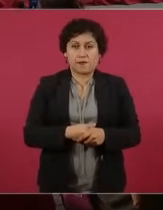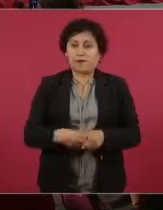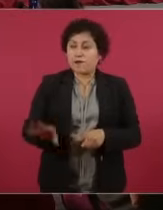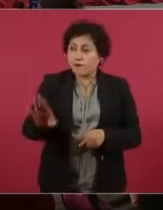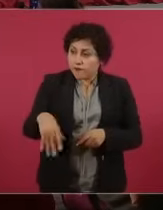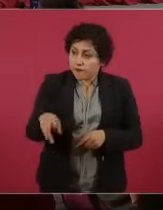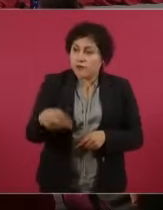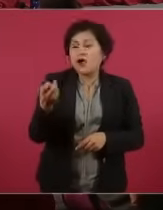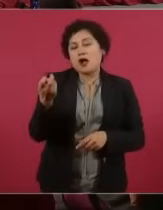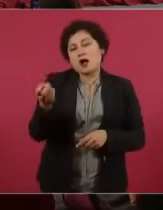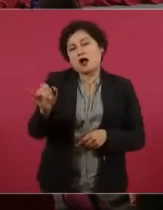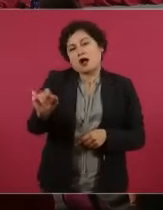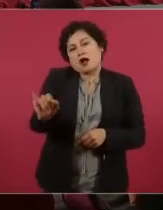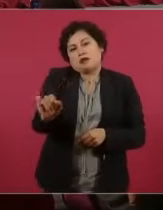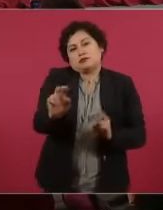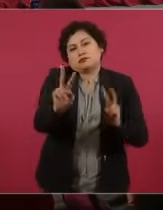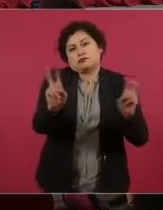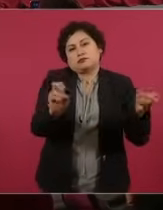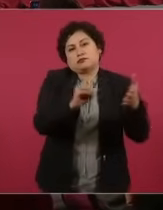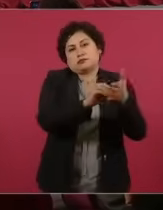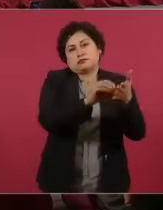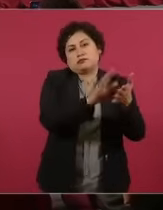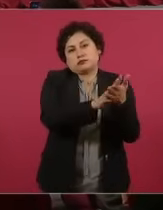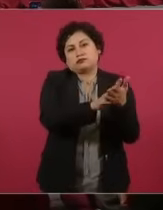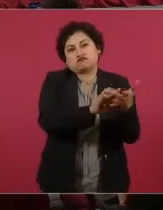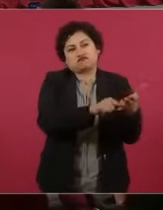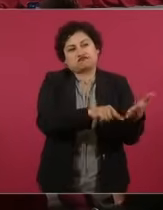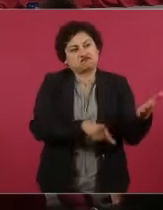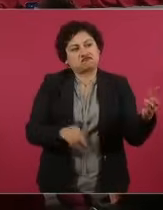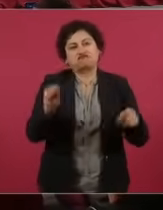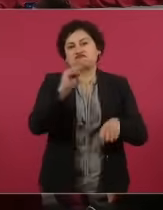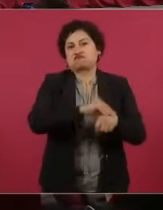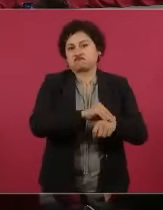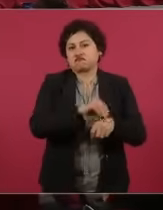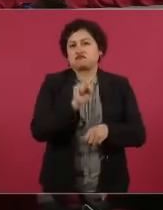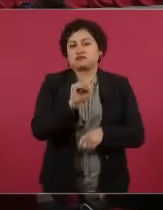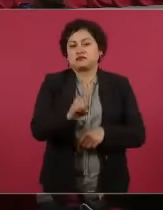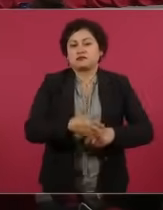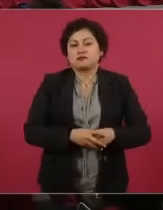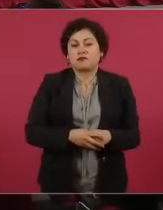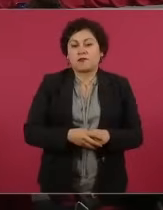Eso sí viene. Eso sí va a venir.